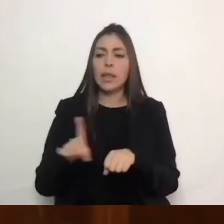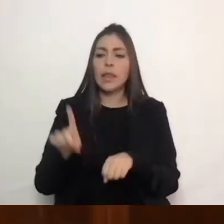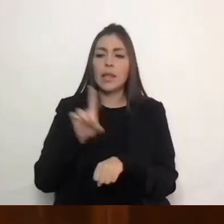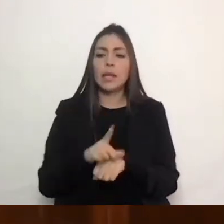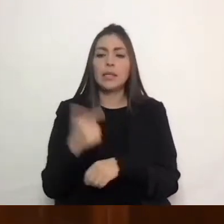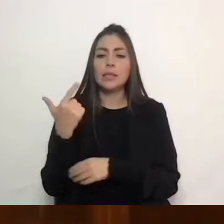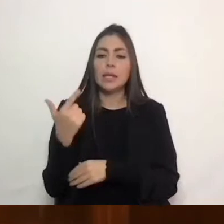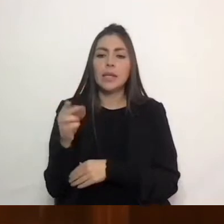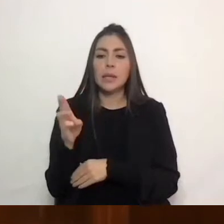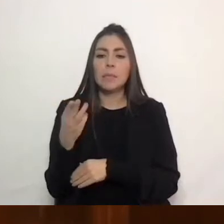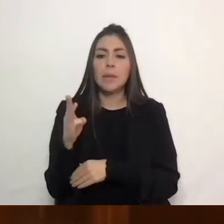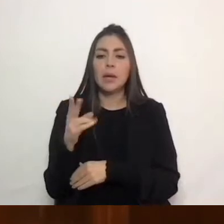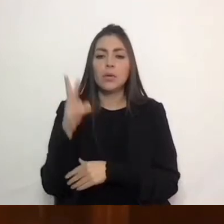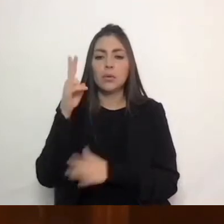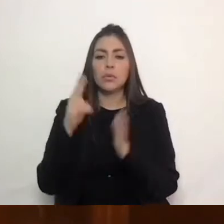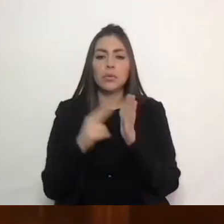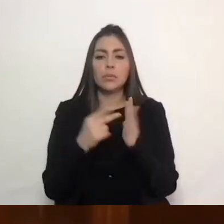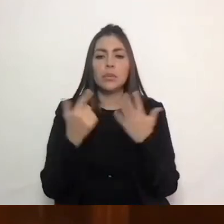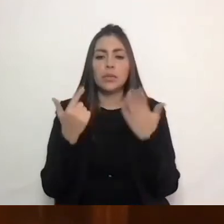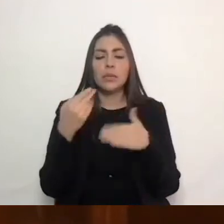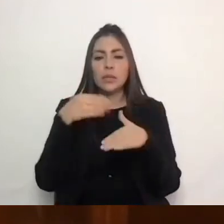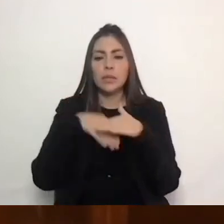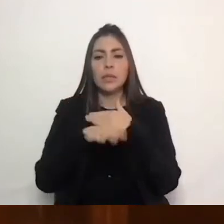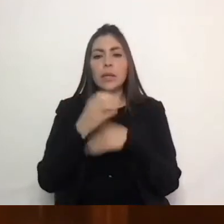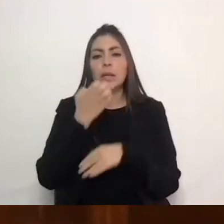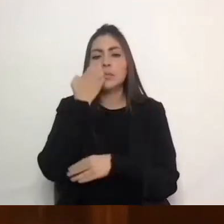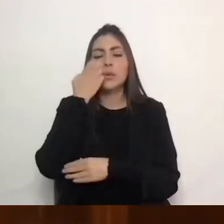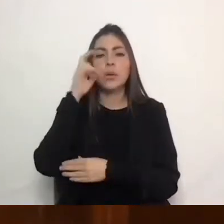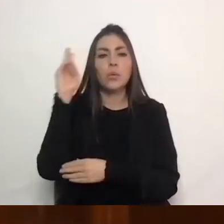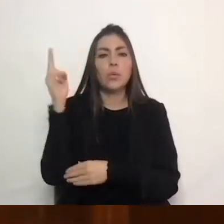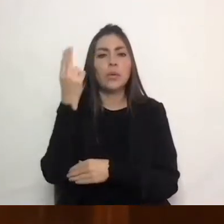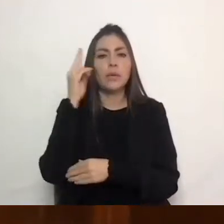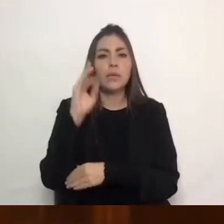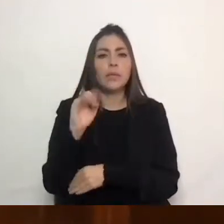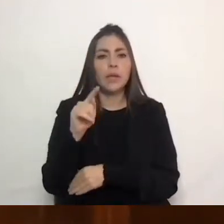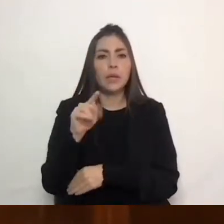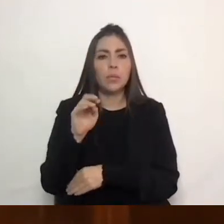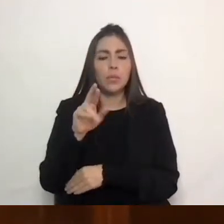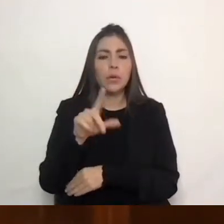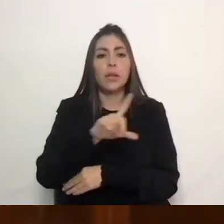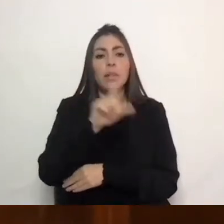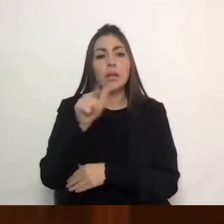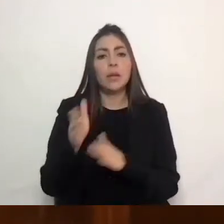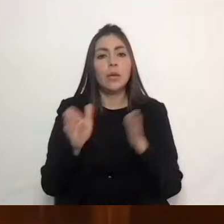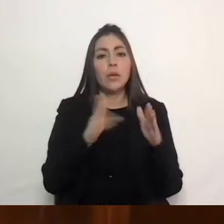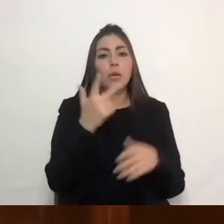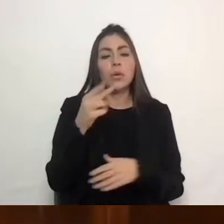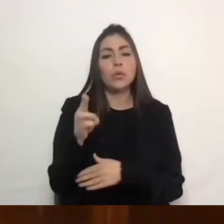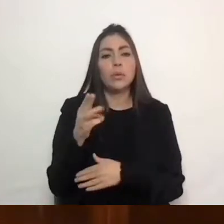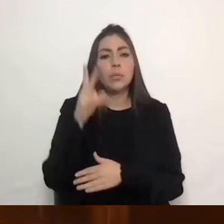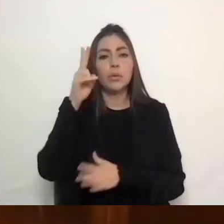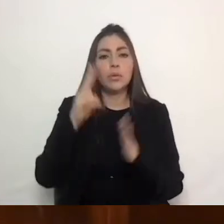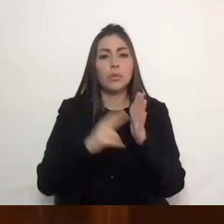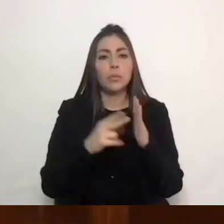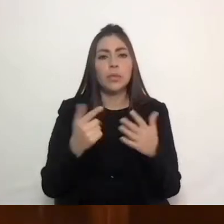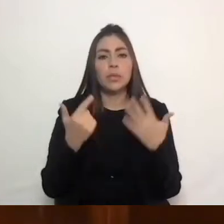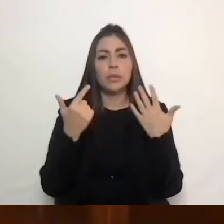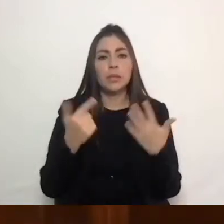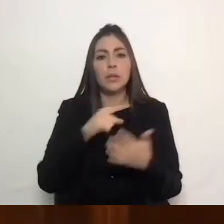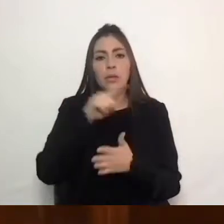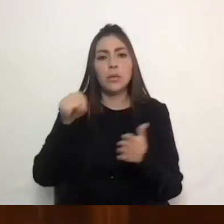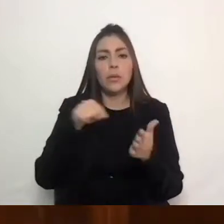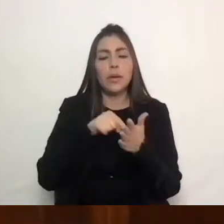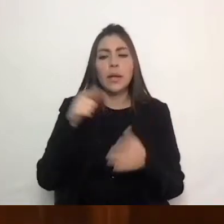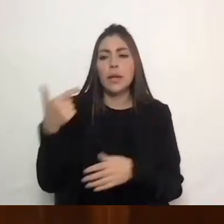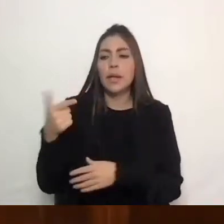del 2007 en la Universidad de Pittsburgh y el 8 de mayo del 2007 en el Palais de Ginebra.